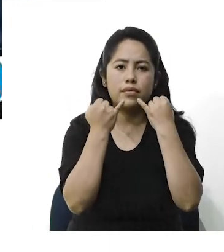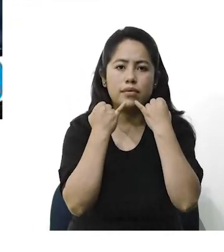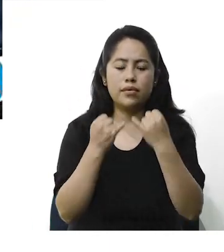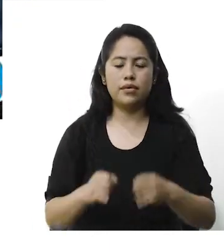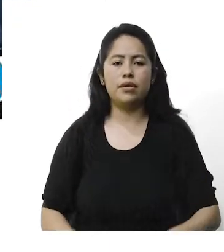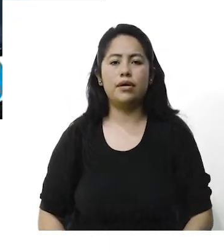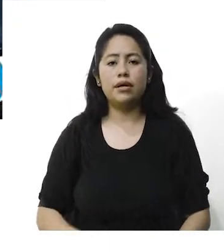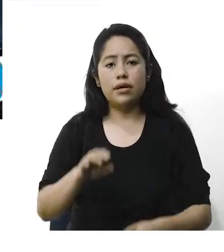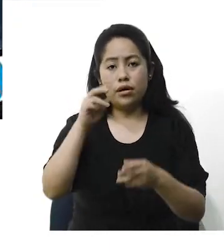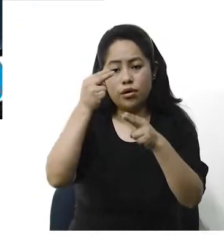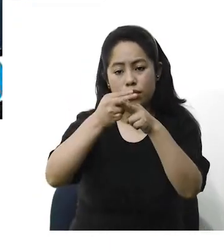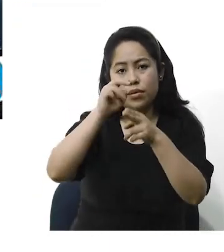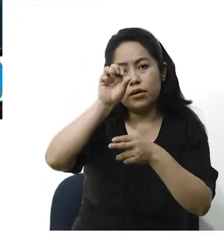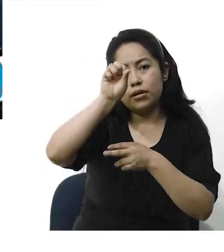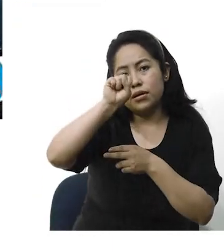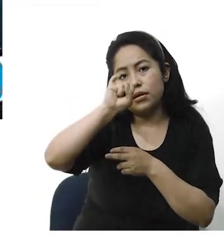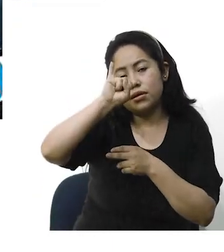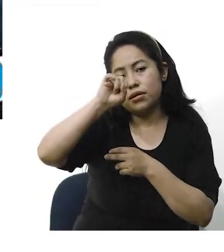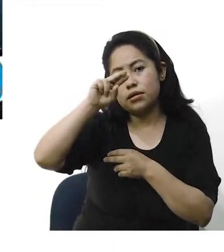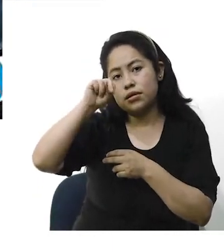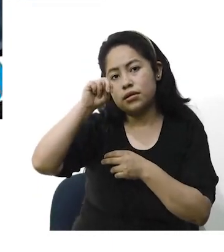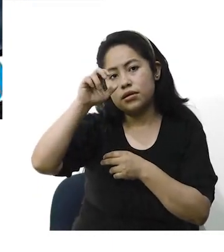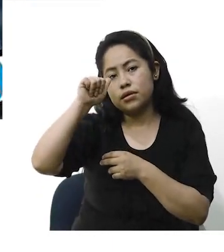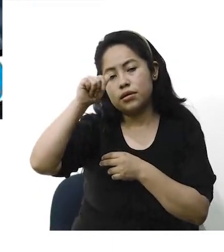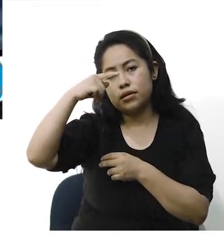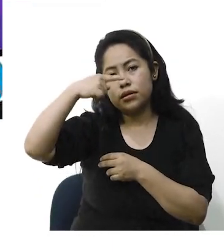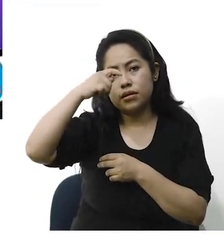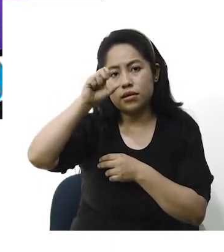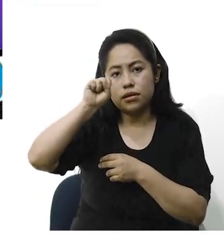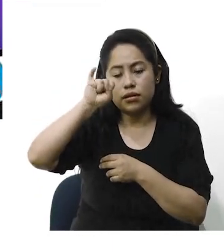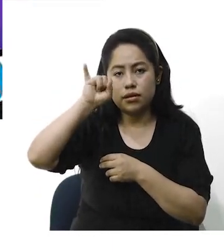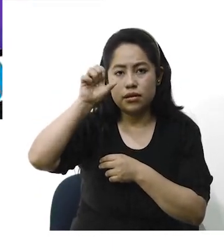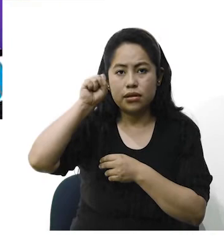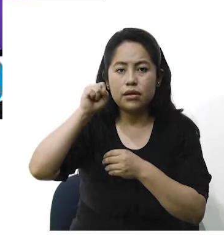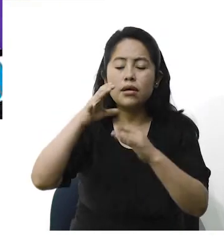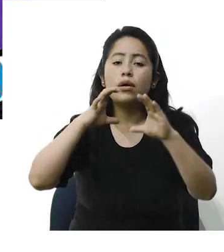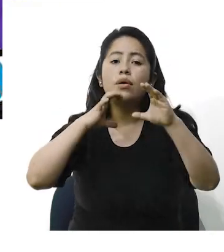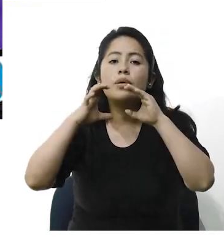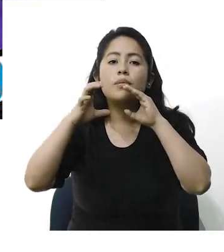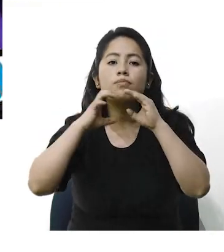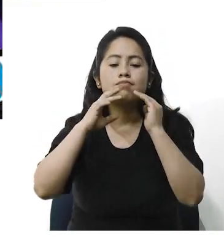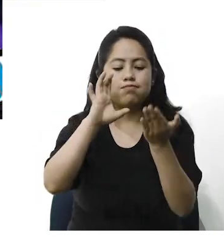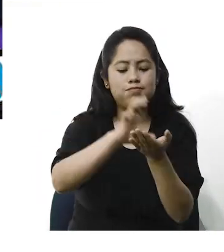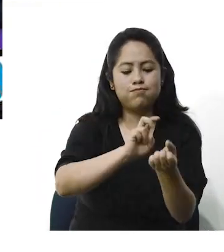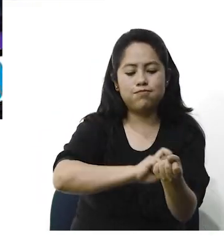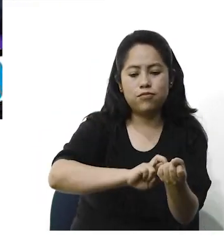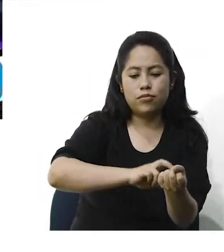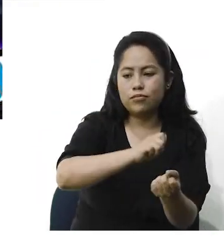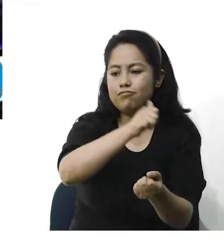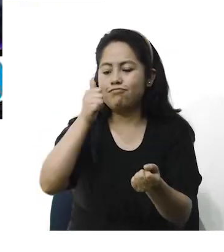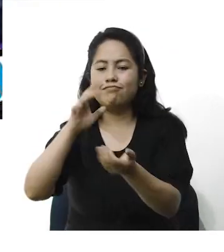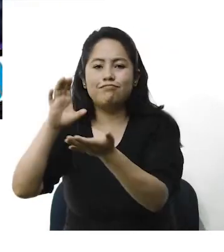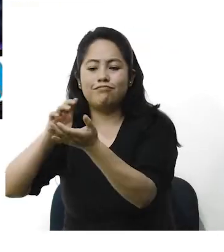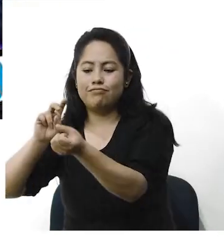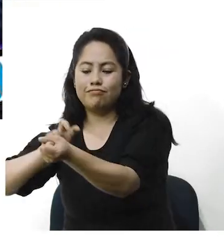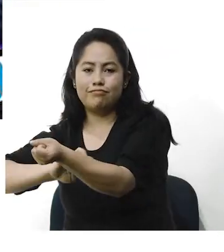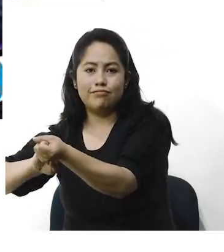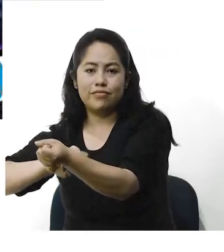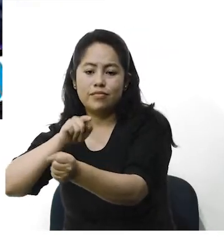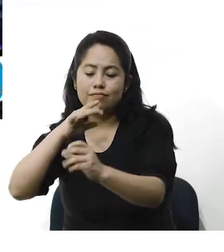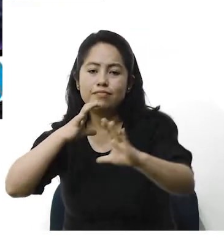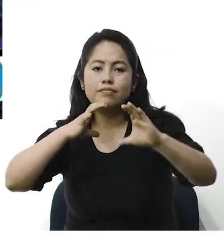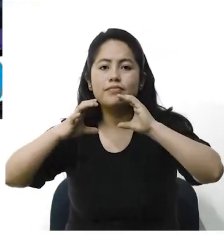sinapsis, entonces, es comunicación entre neuronas, gracias a unos